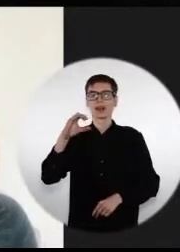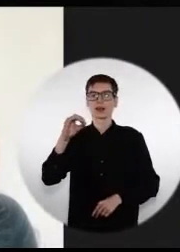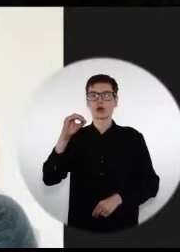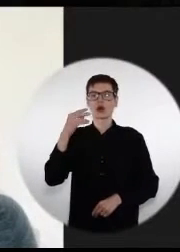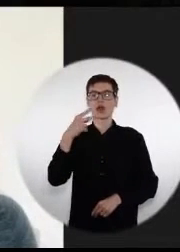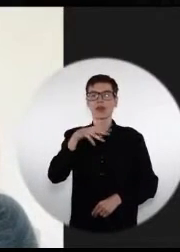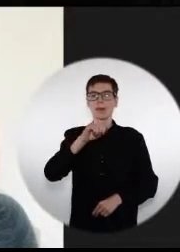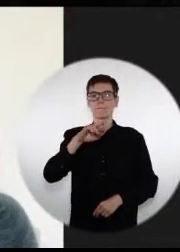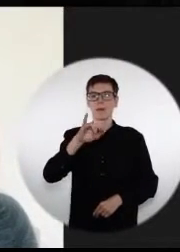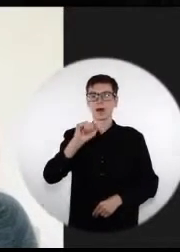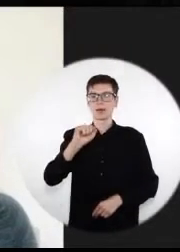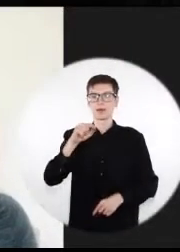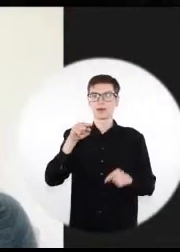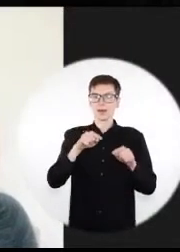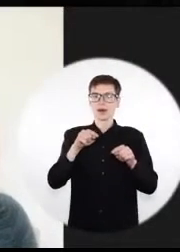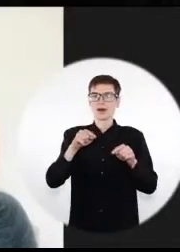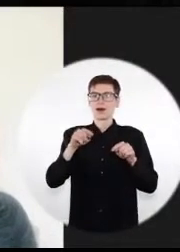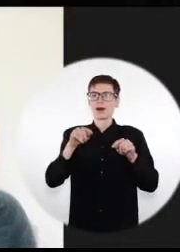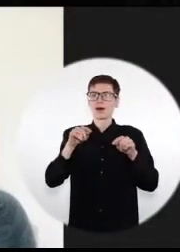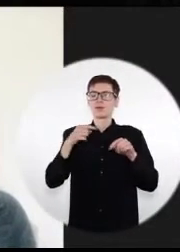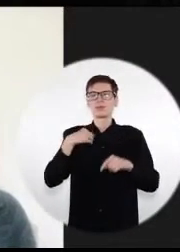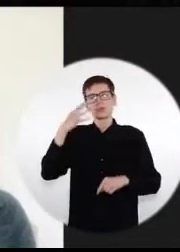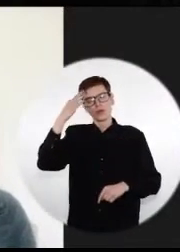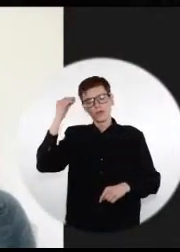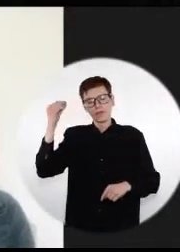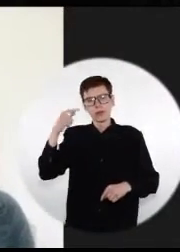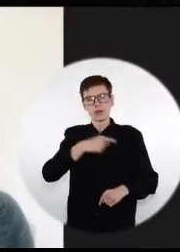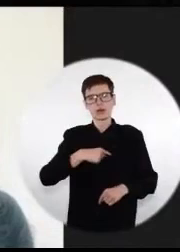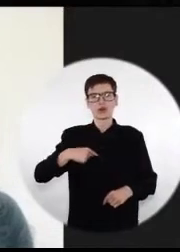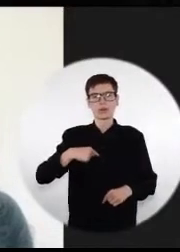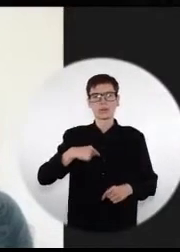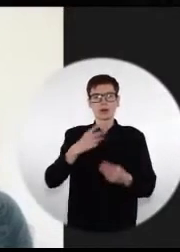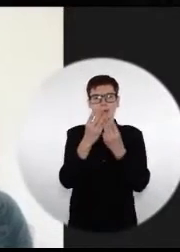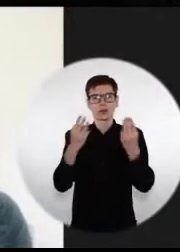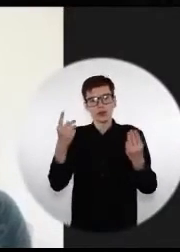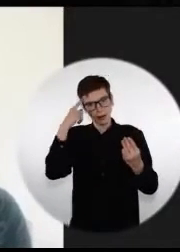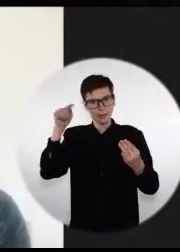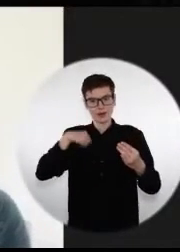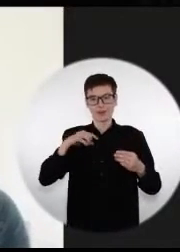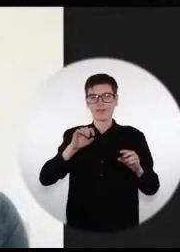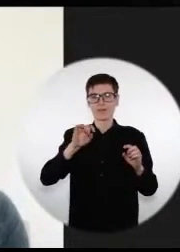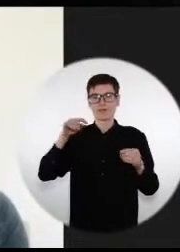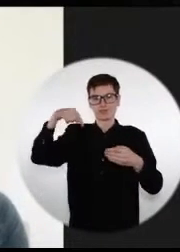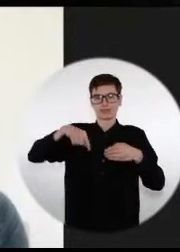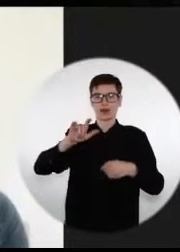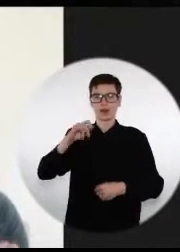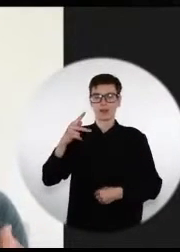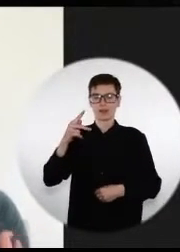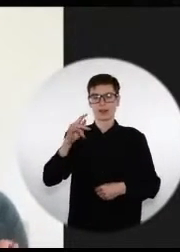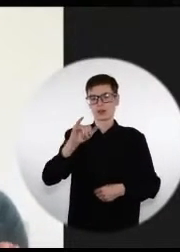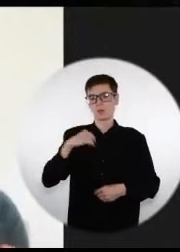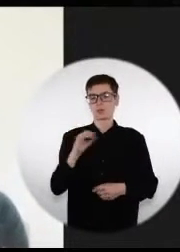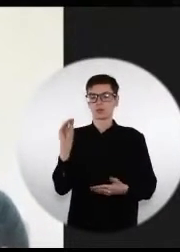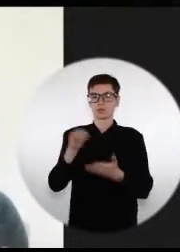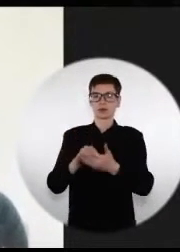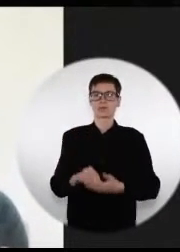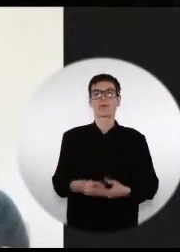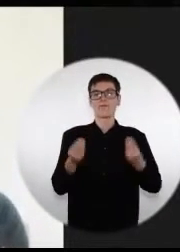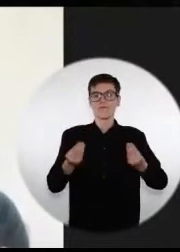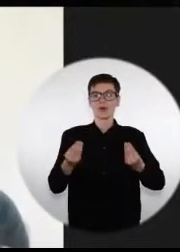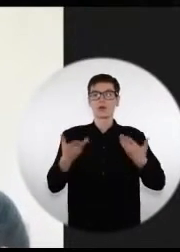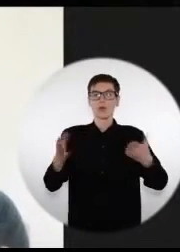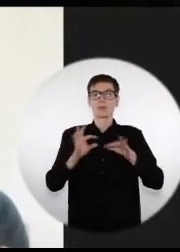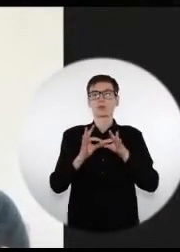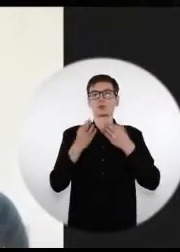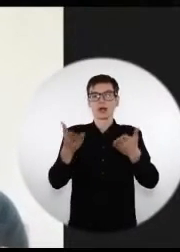y el link ahí a los audiolibros que está diciendo con el muñeco que era ese portal